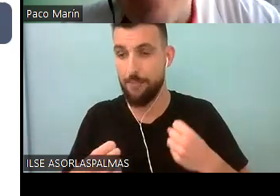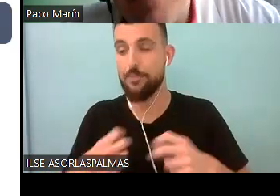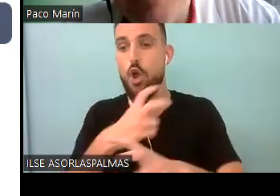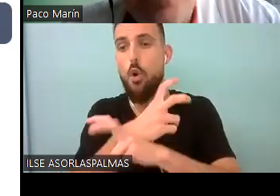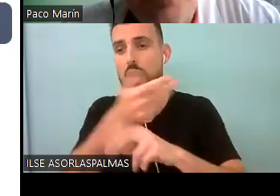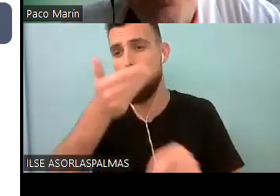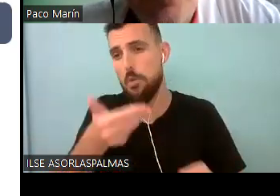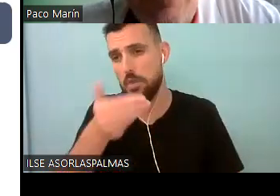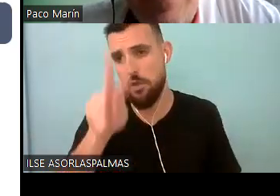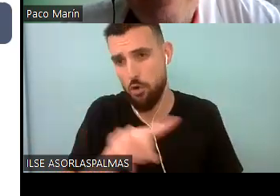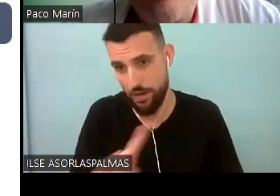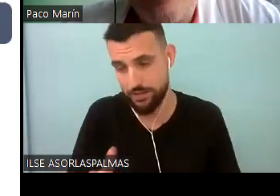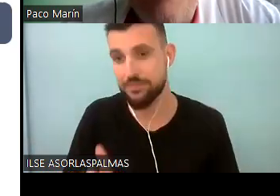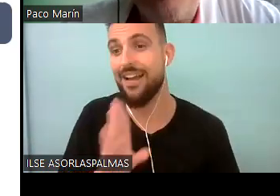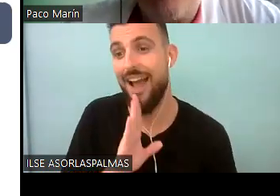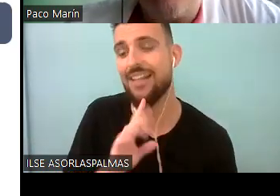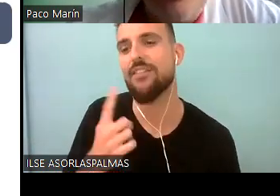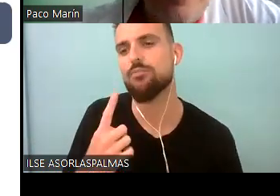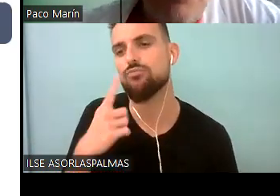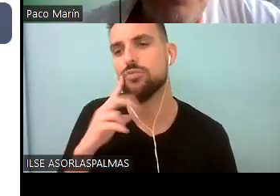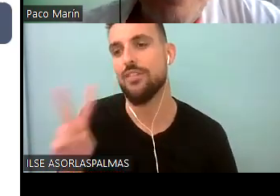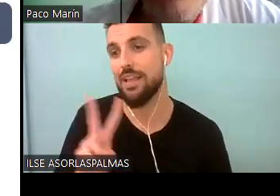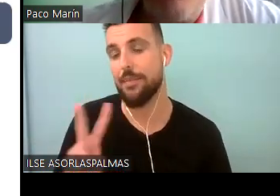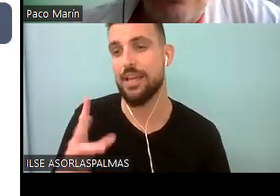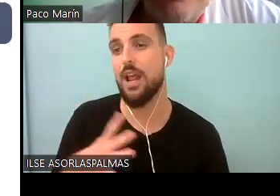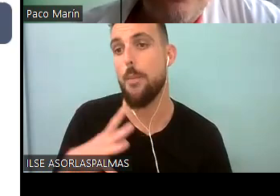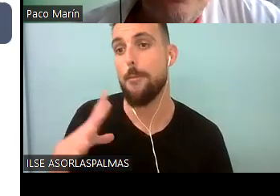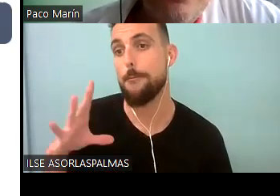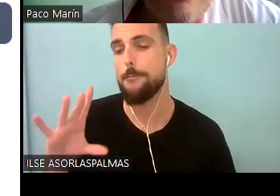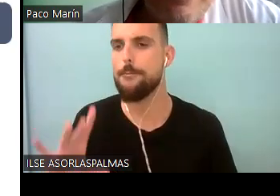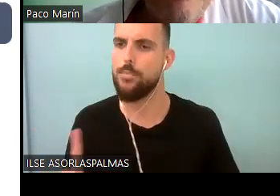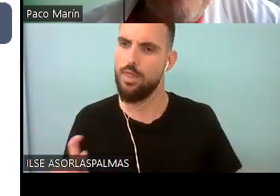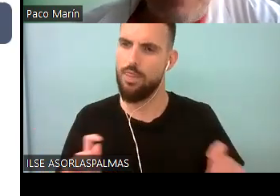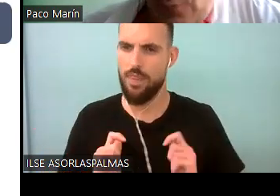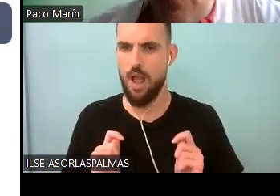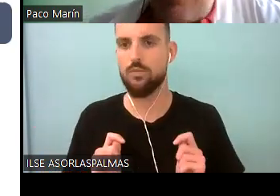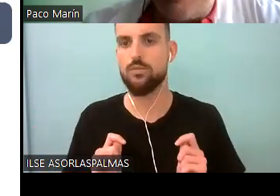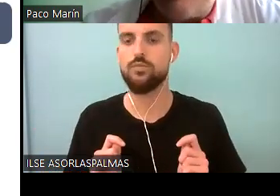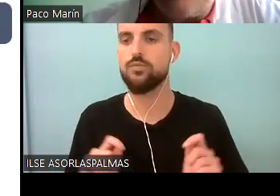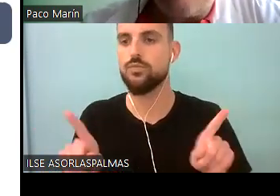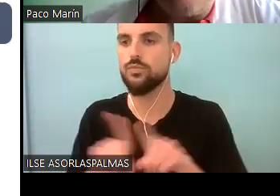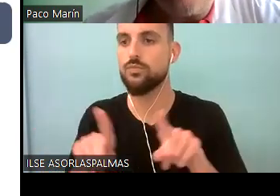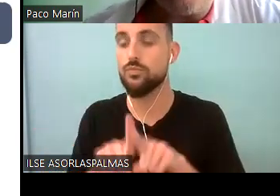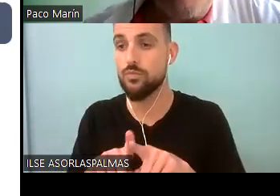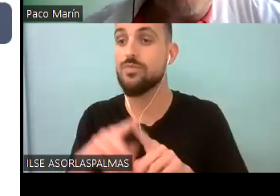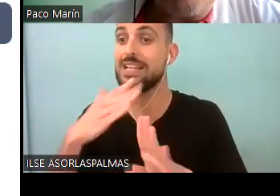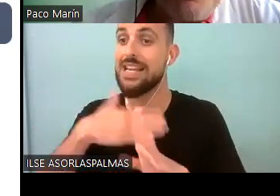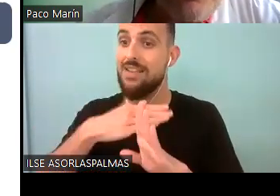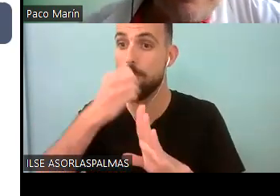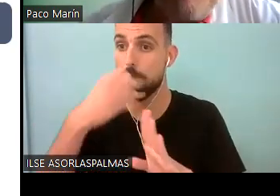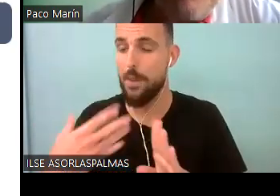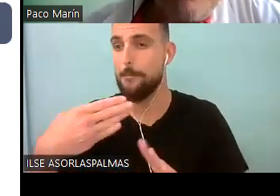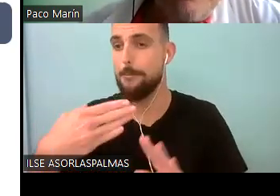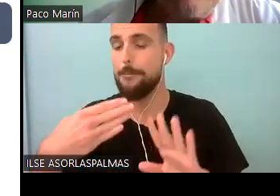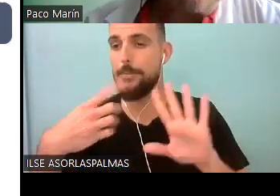La B6 y la B12 hemos visto antes que podían compensar la homocisteína, por lo tanto, un nivel adecuado de B6 y B12